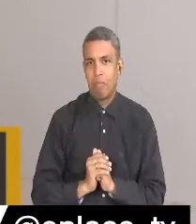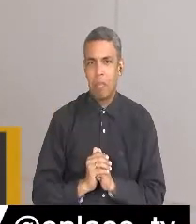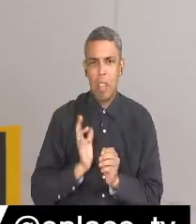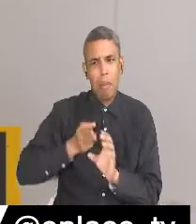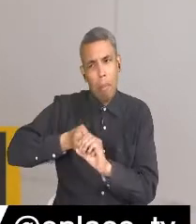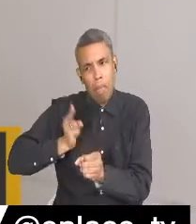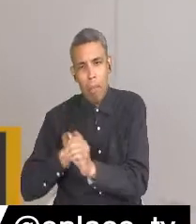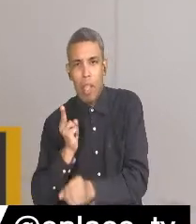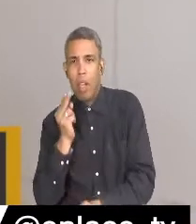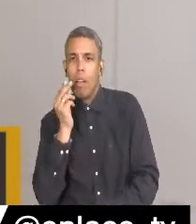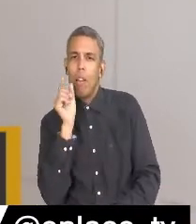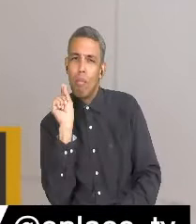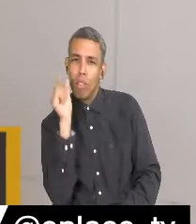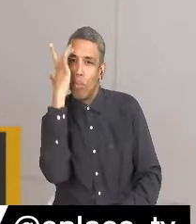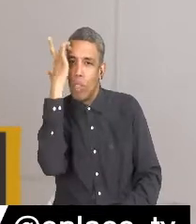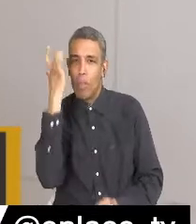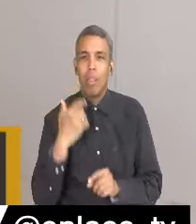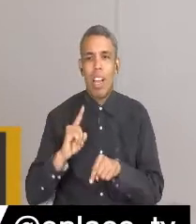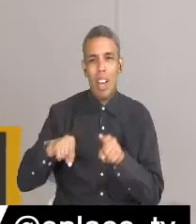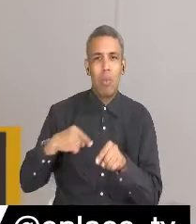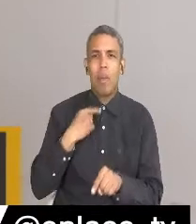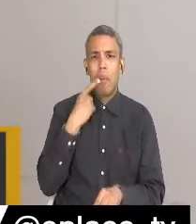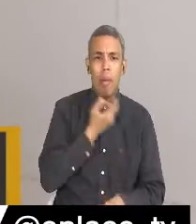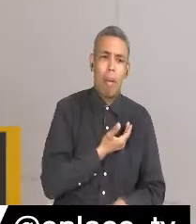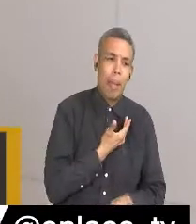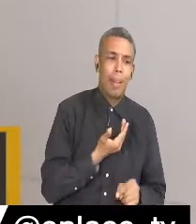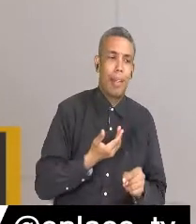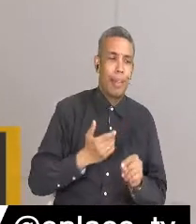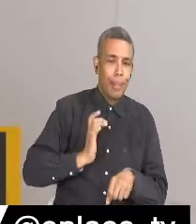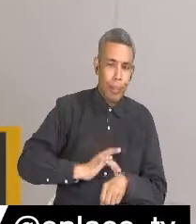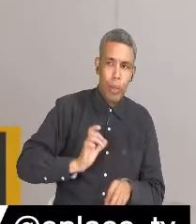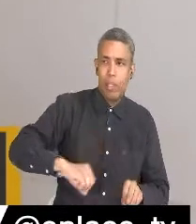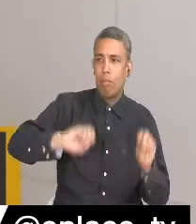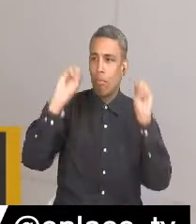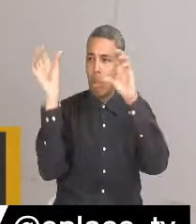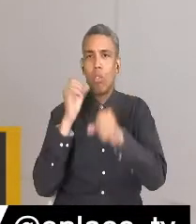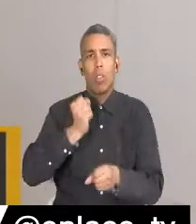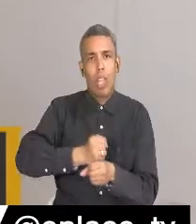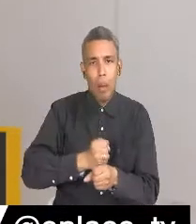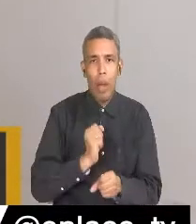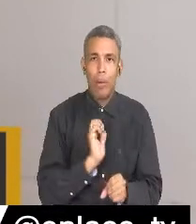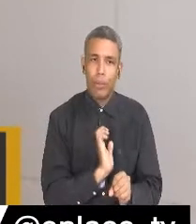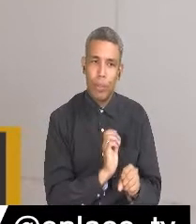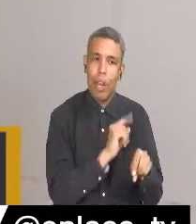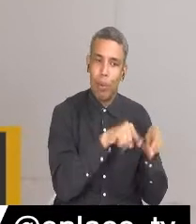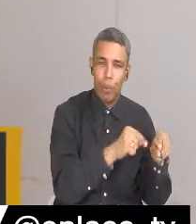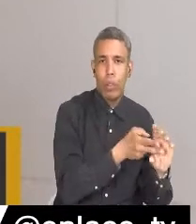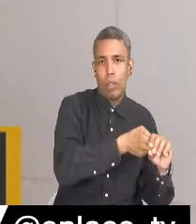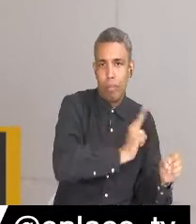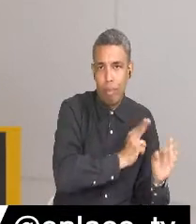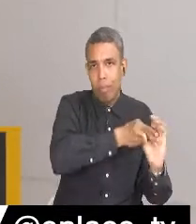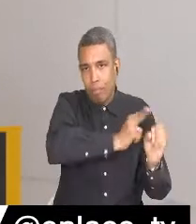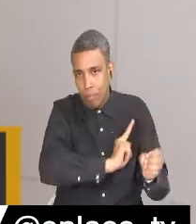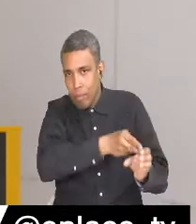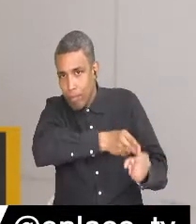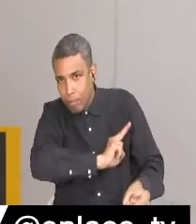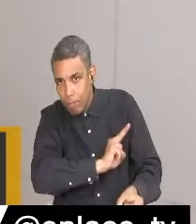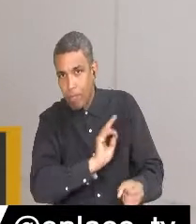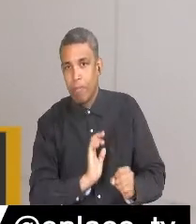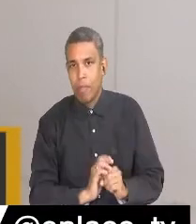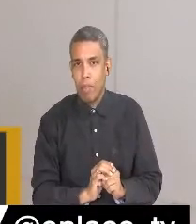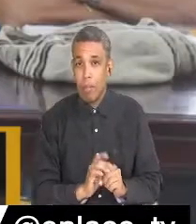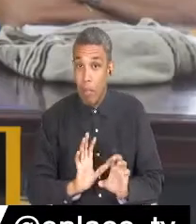ciudad, y entonces están desplazando, pero de todas maneras estamos tratando con los docentes y los directivos docentes de hacerle seguimiento para que los niños no